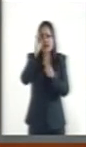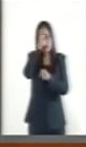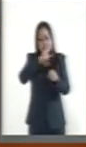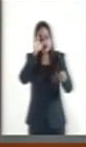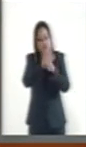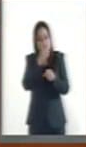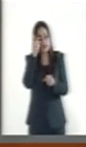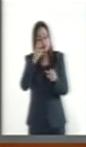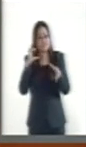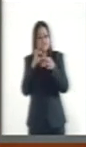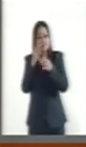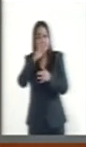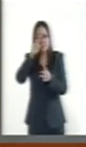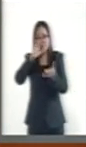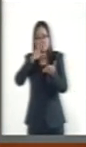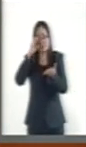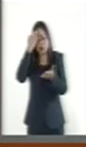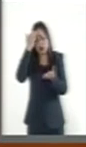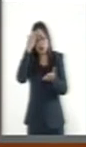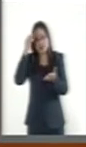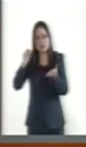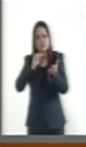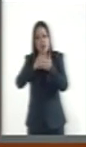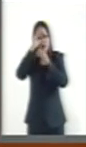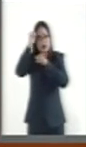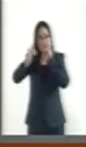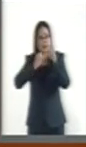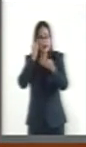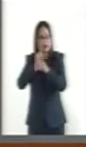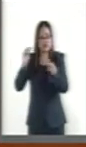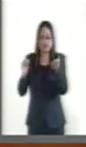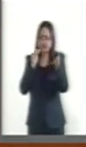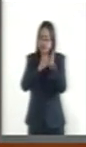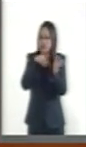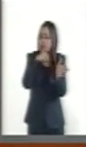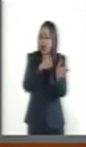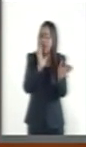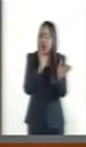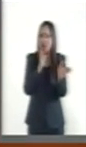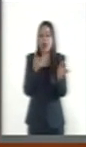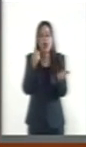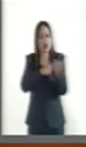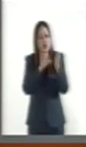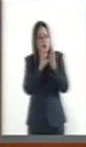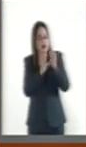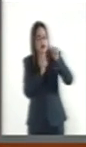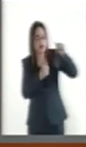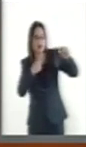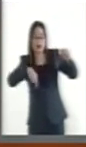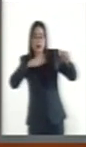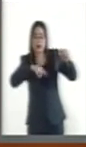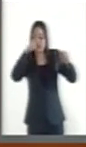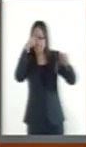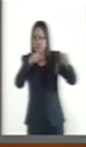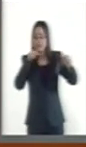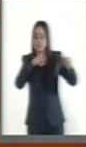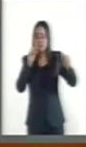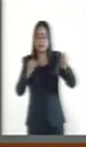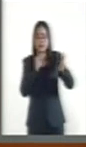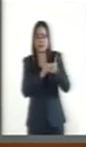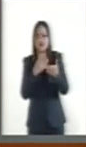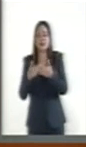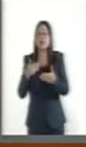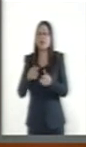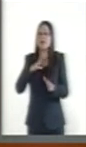culturales reconocidos en los diversos tratados internacionales y en nuestra Constitución. Actualmente se desarrolla